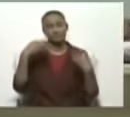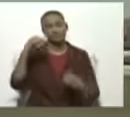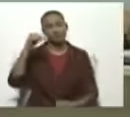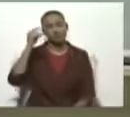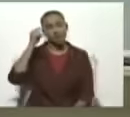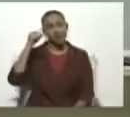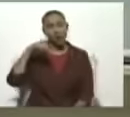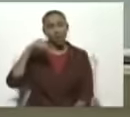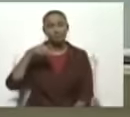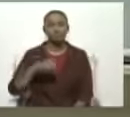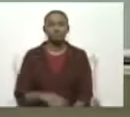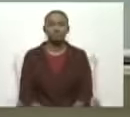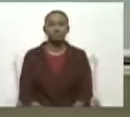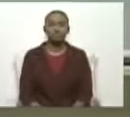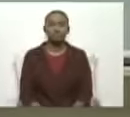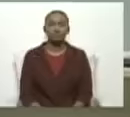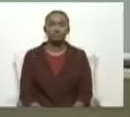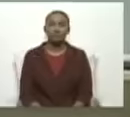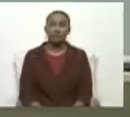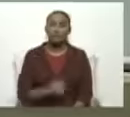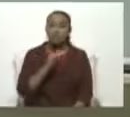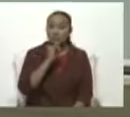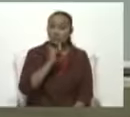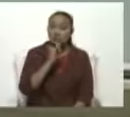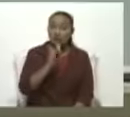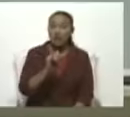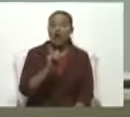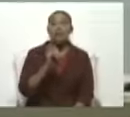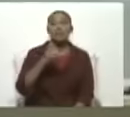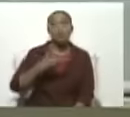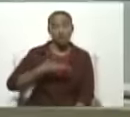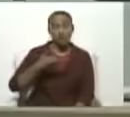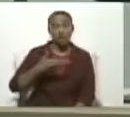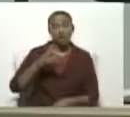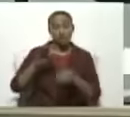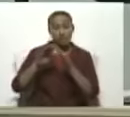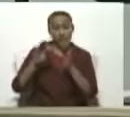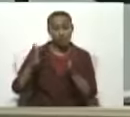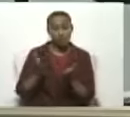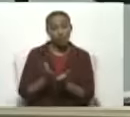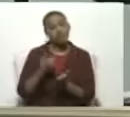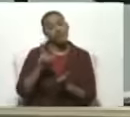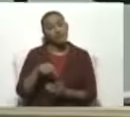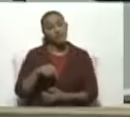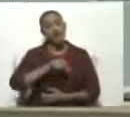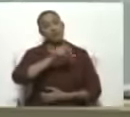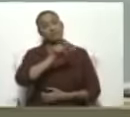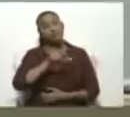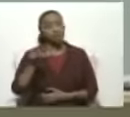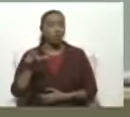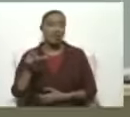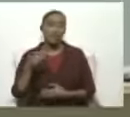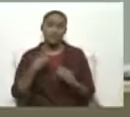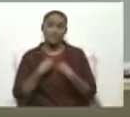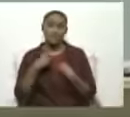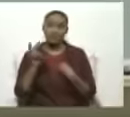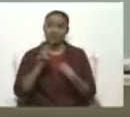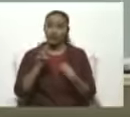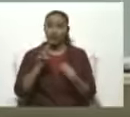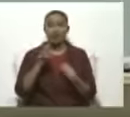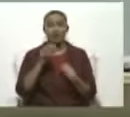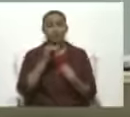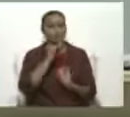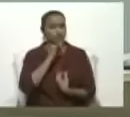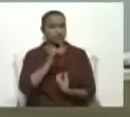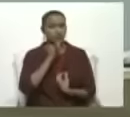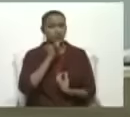Es importante informar al mundo, al pueblo de Venezuela, el estatus que tenemos hoy del cronograma